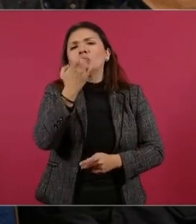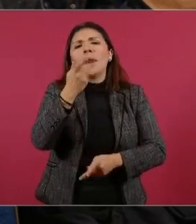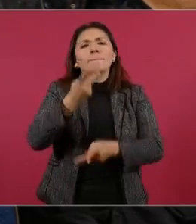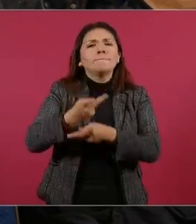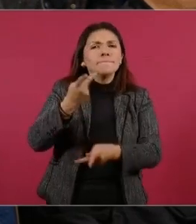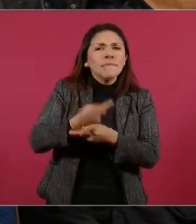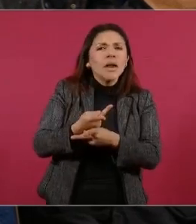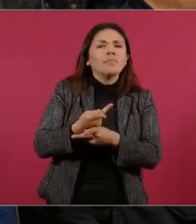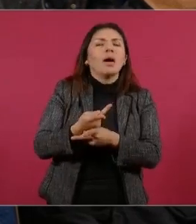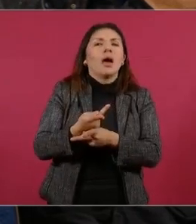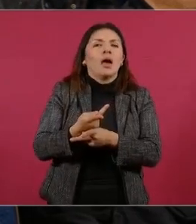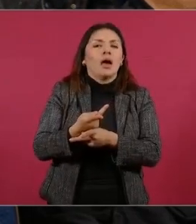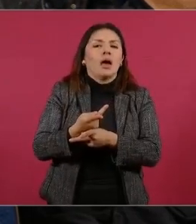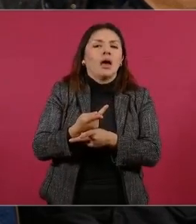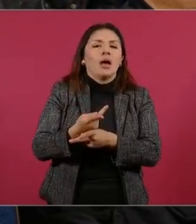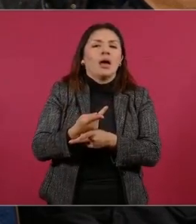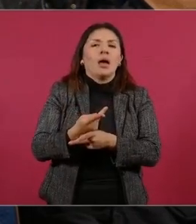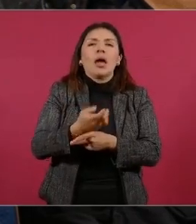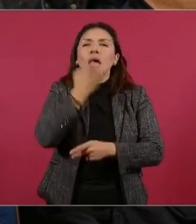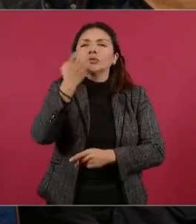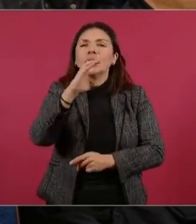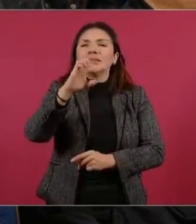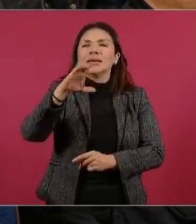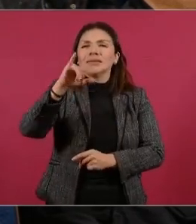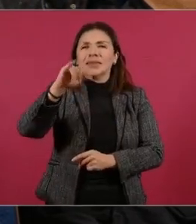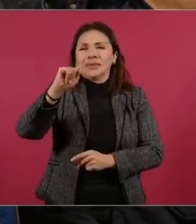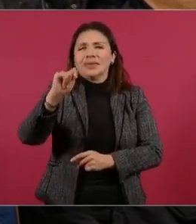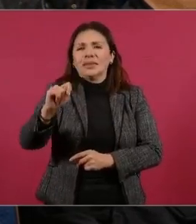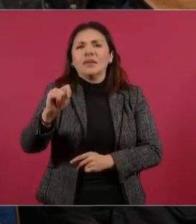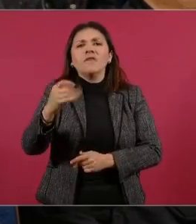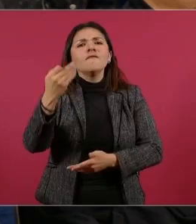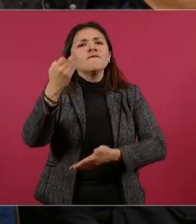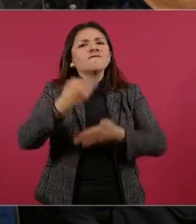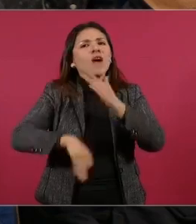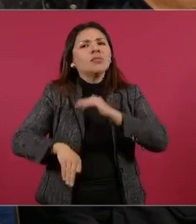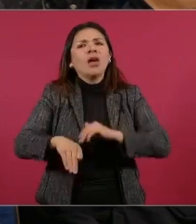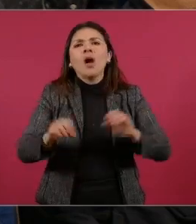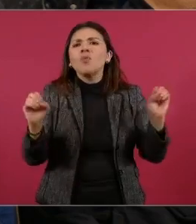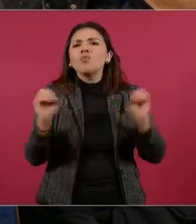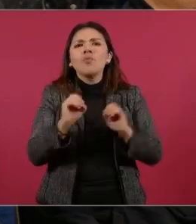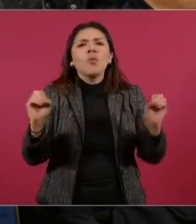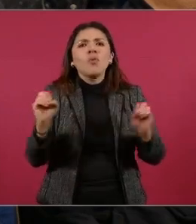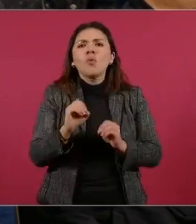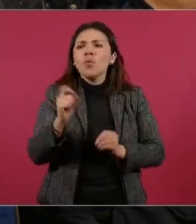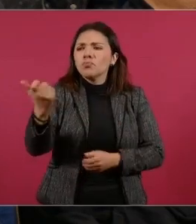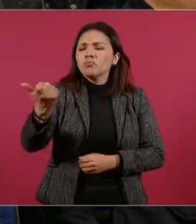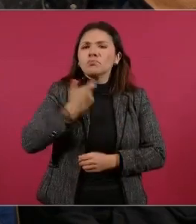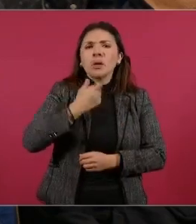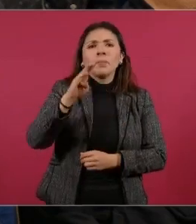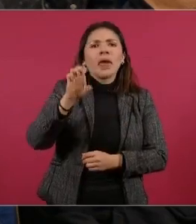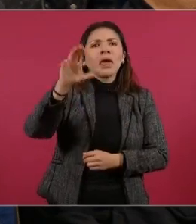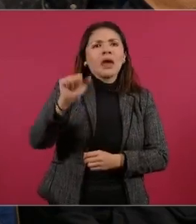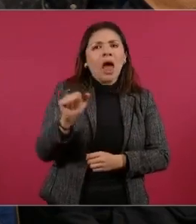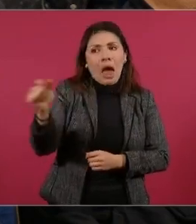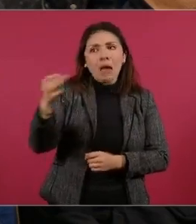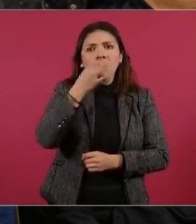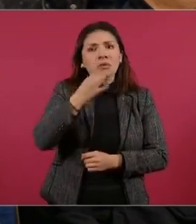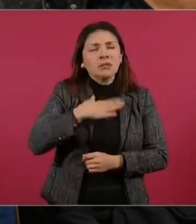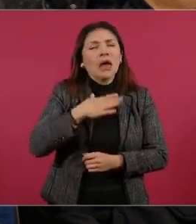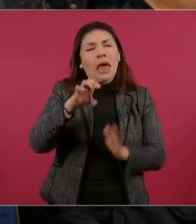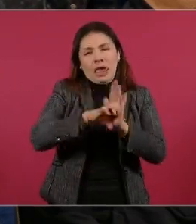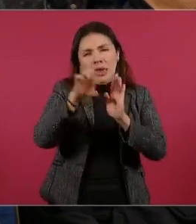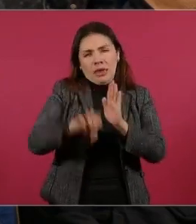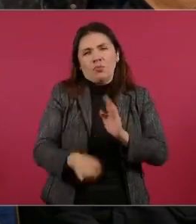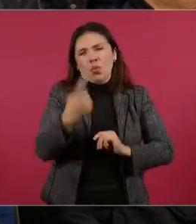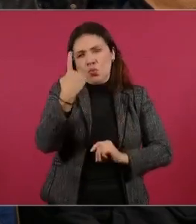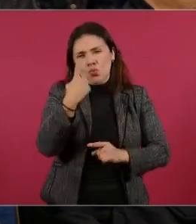bachillerato concretamente del cites que no no han recibido el monto de su beca un caso por